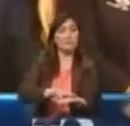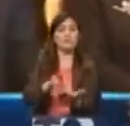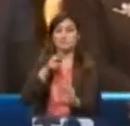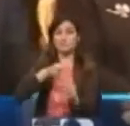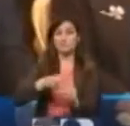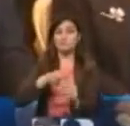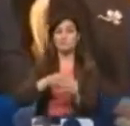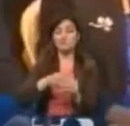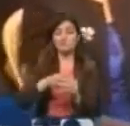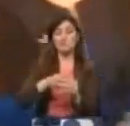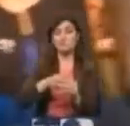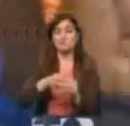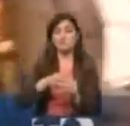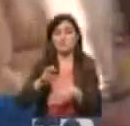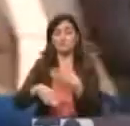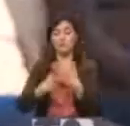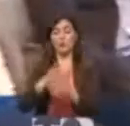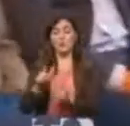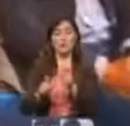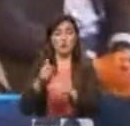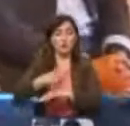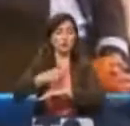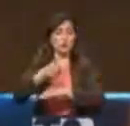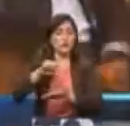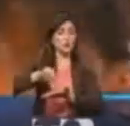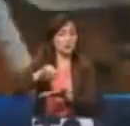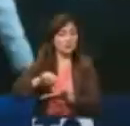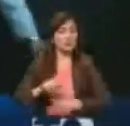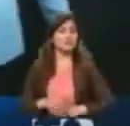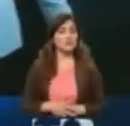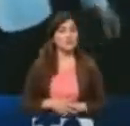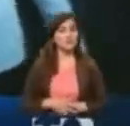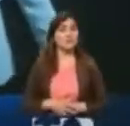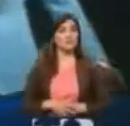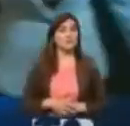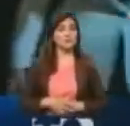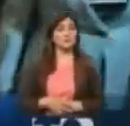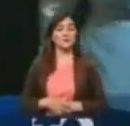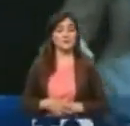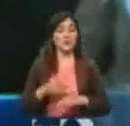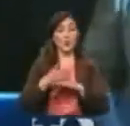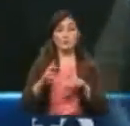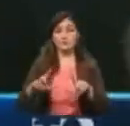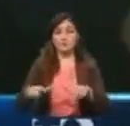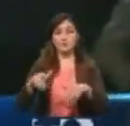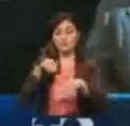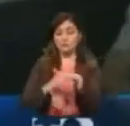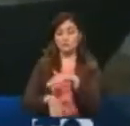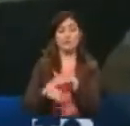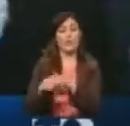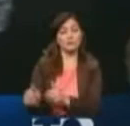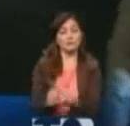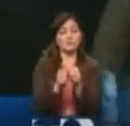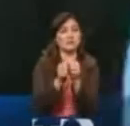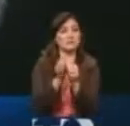estar también los del cabildo de la ciudad, además de la cúpula gubernamental. De pronto el presidente Lenín Moreno hizo su entrada al acto